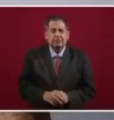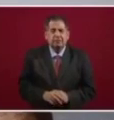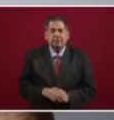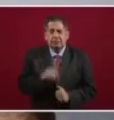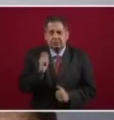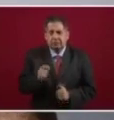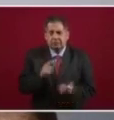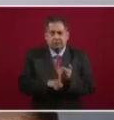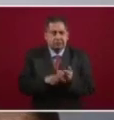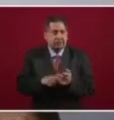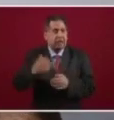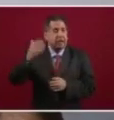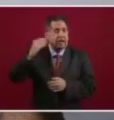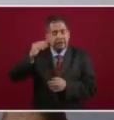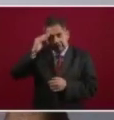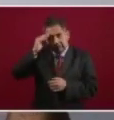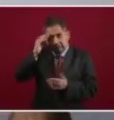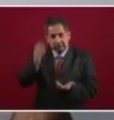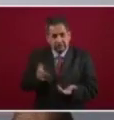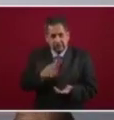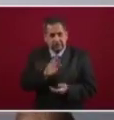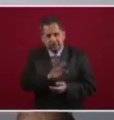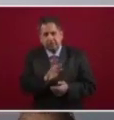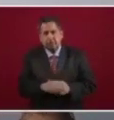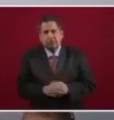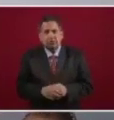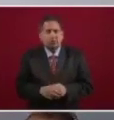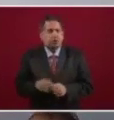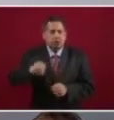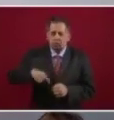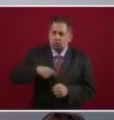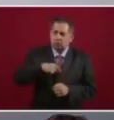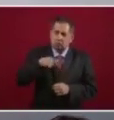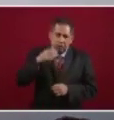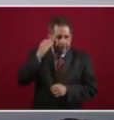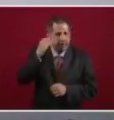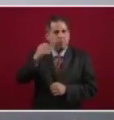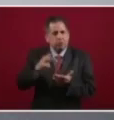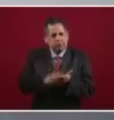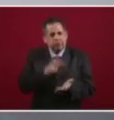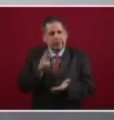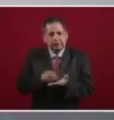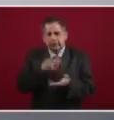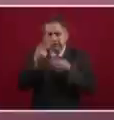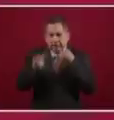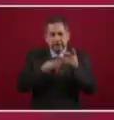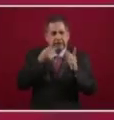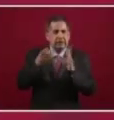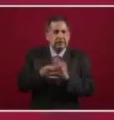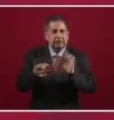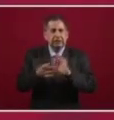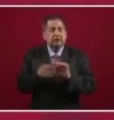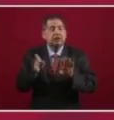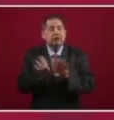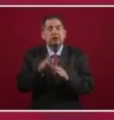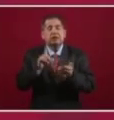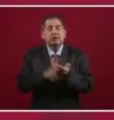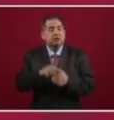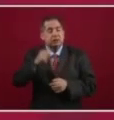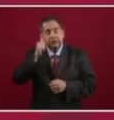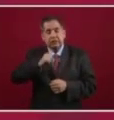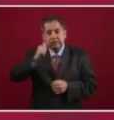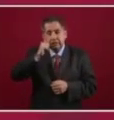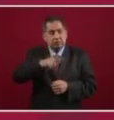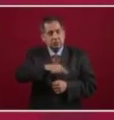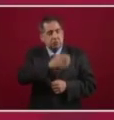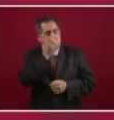Es que es una mentalidad. Aquí hemos hablado durante mucho tiempo de que siempre ha existido